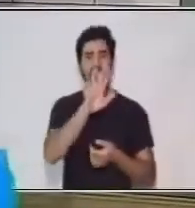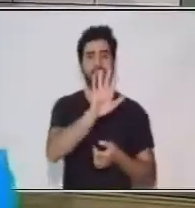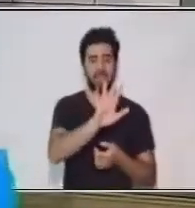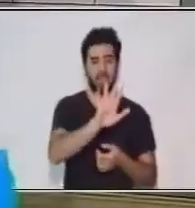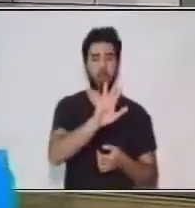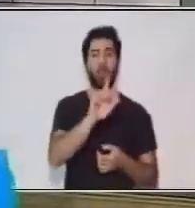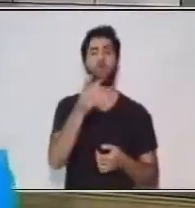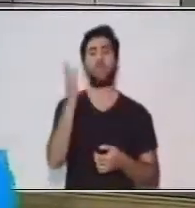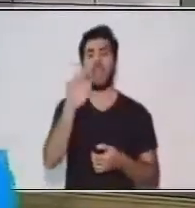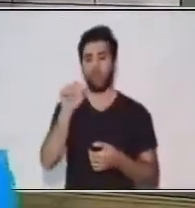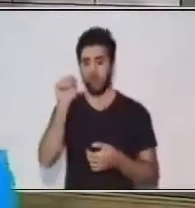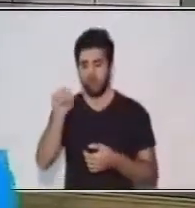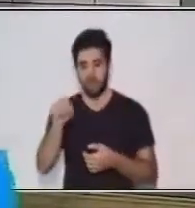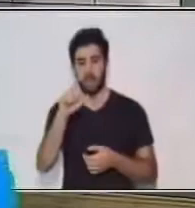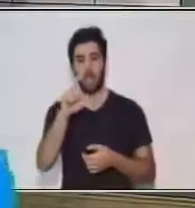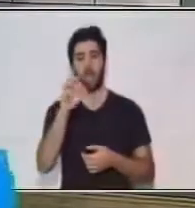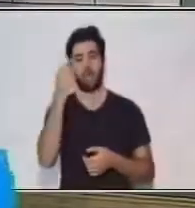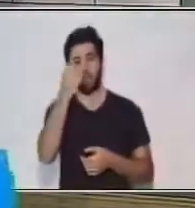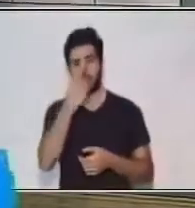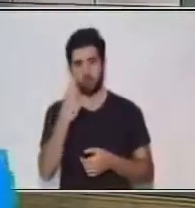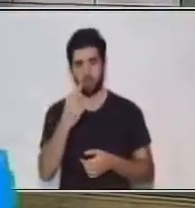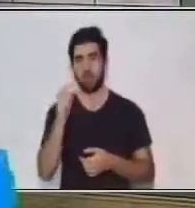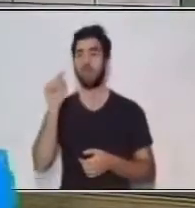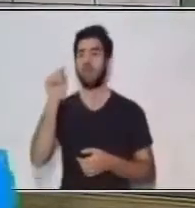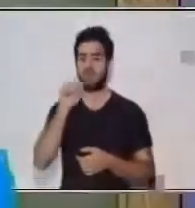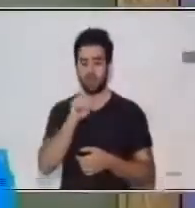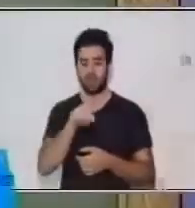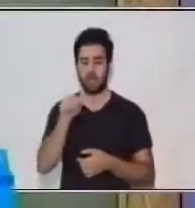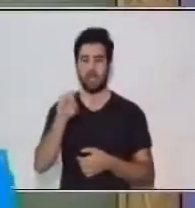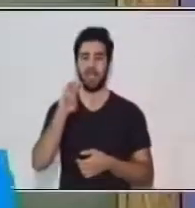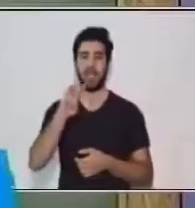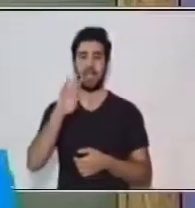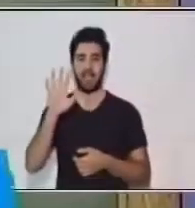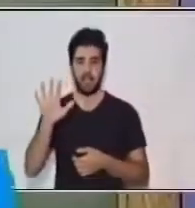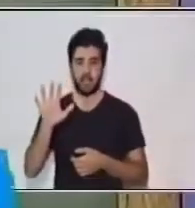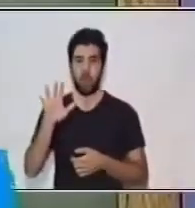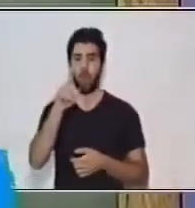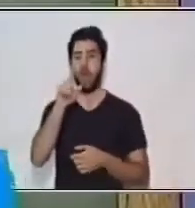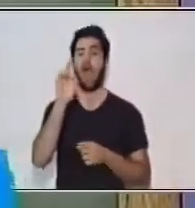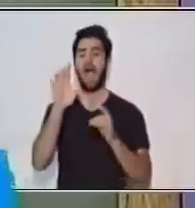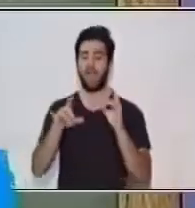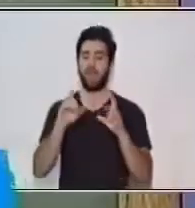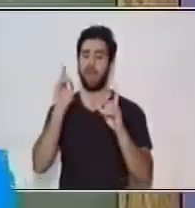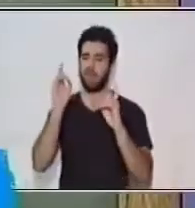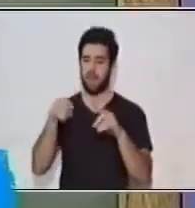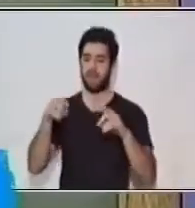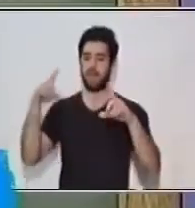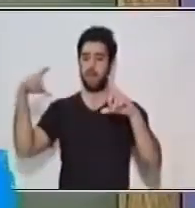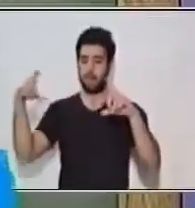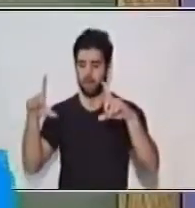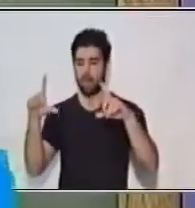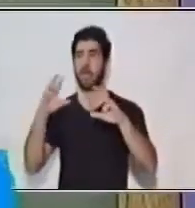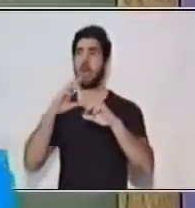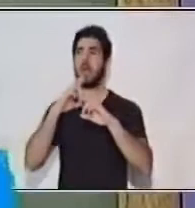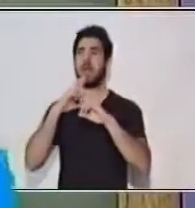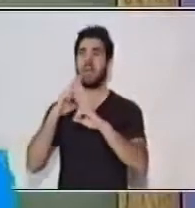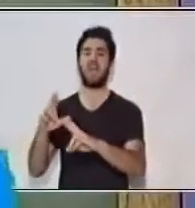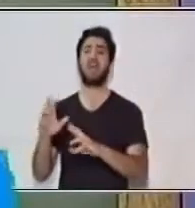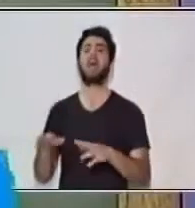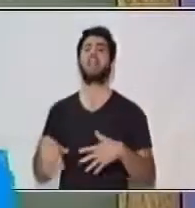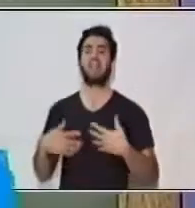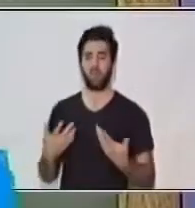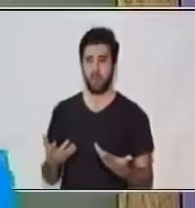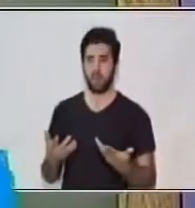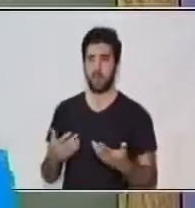luego coseno y luego 35. En algunas calculadoras tenemos que cerrar el paréntesis. Le damos igual y nos tendría que estar dando el